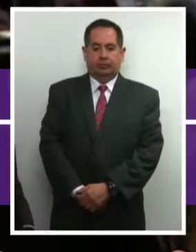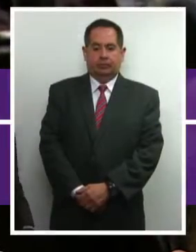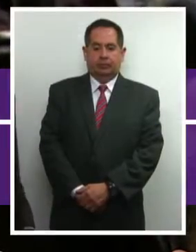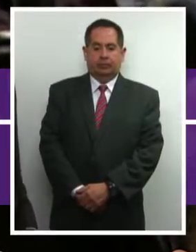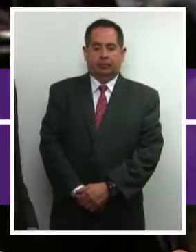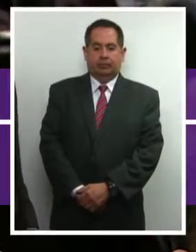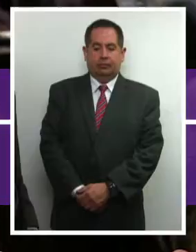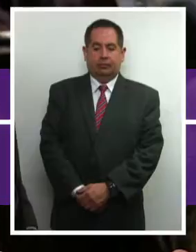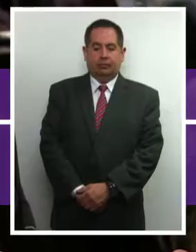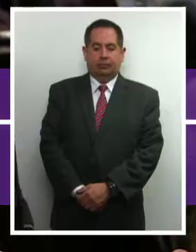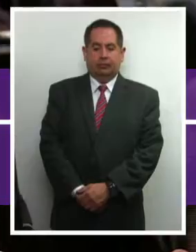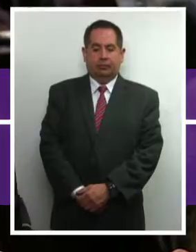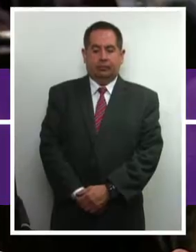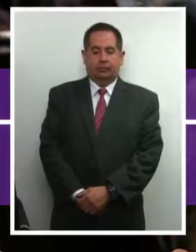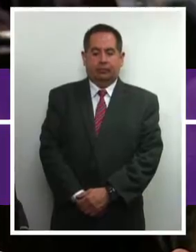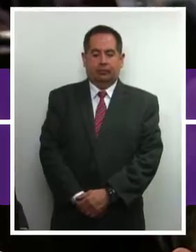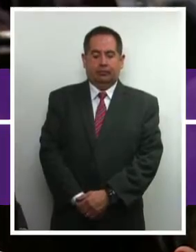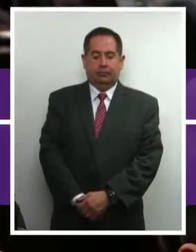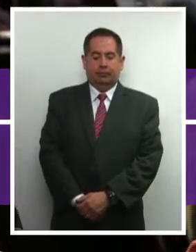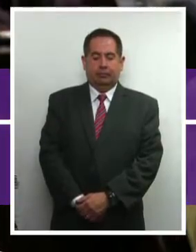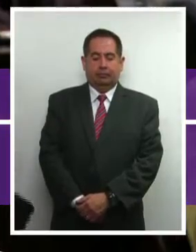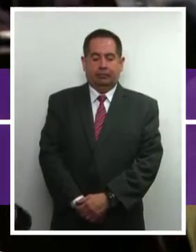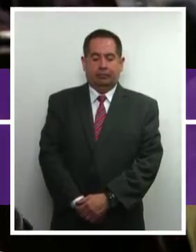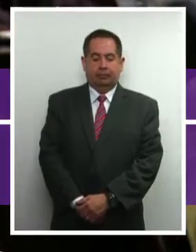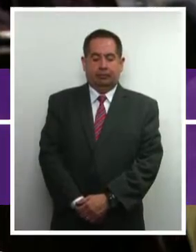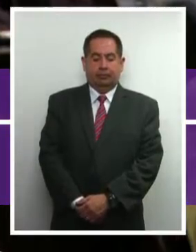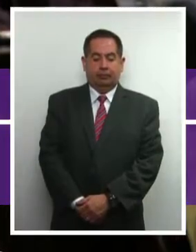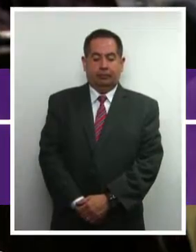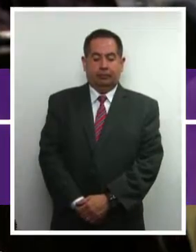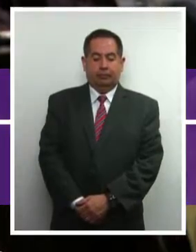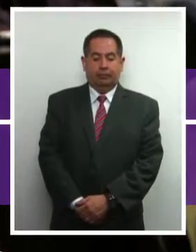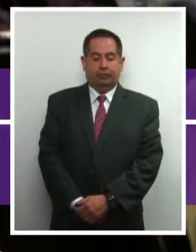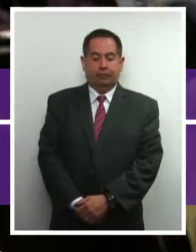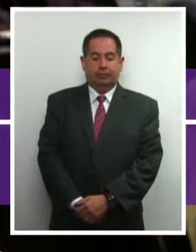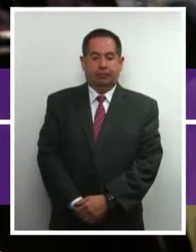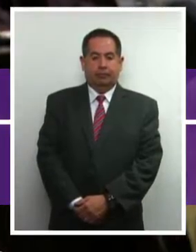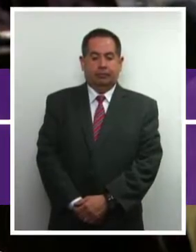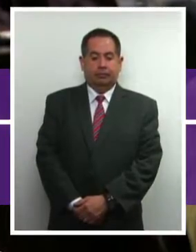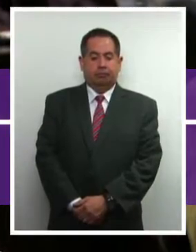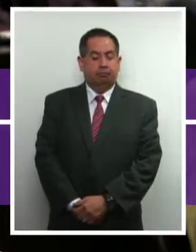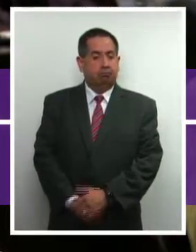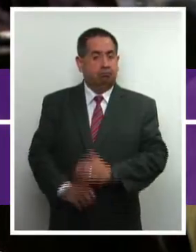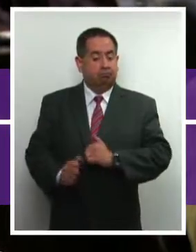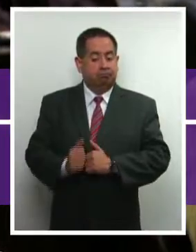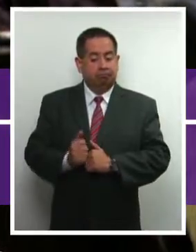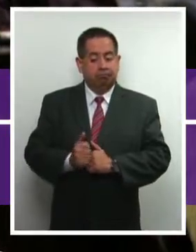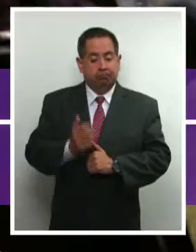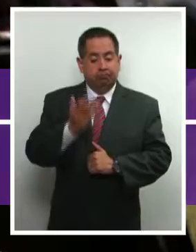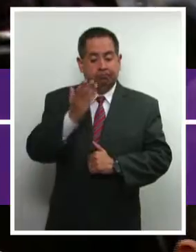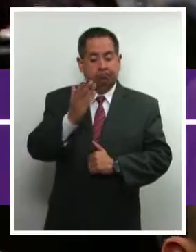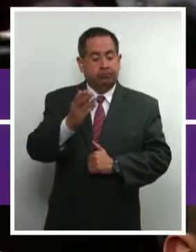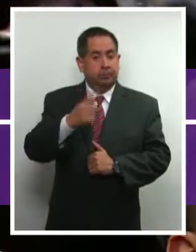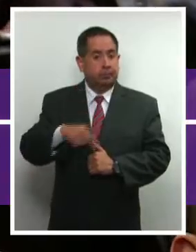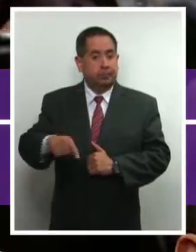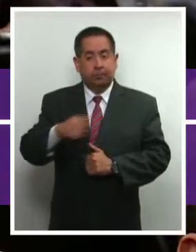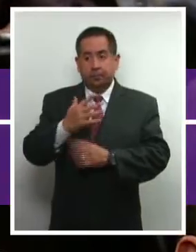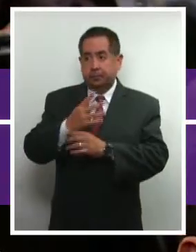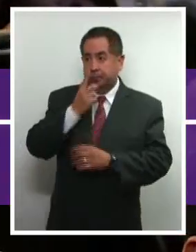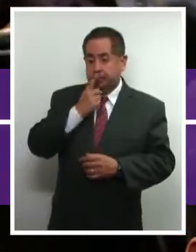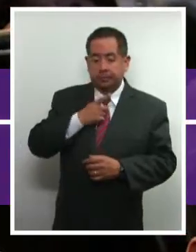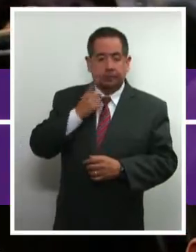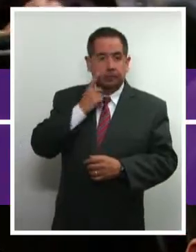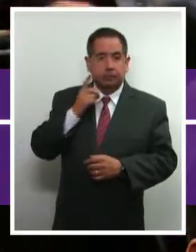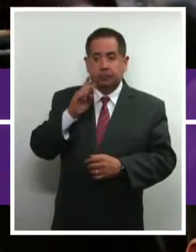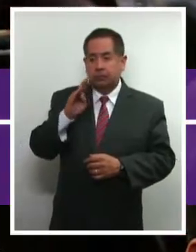Hoy lo que yo les planteo con todo respeto, y reitero lo que han dicho la diputada Berta